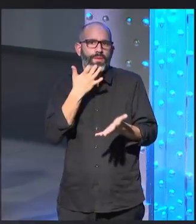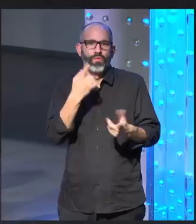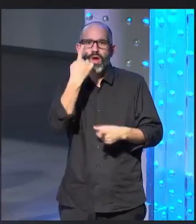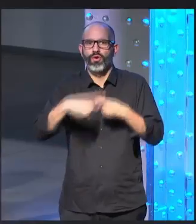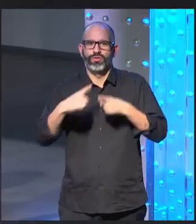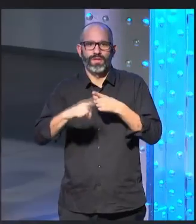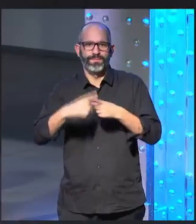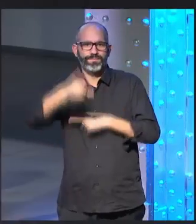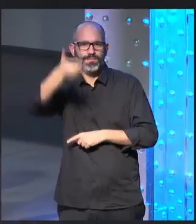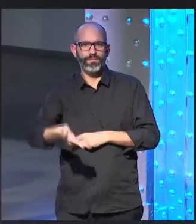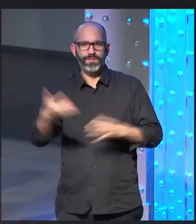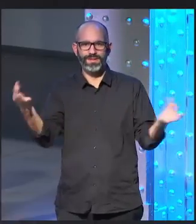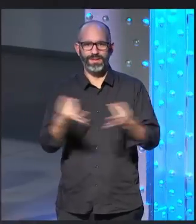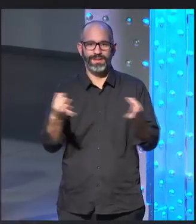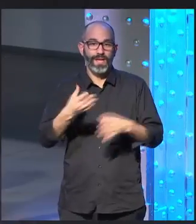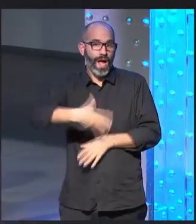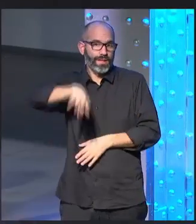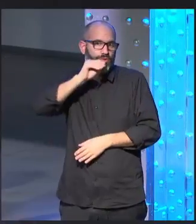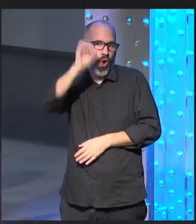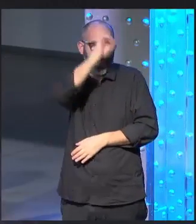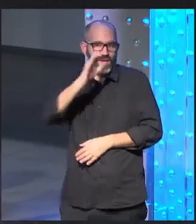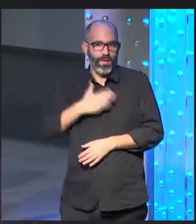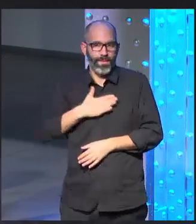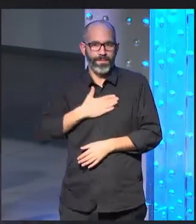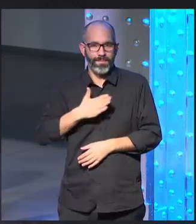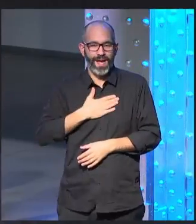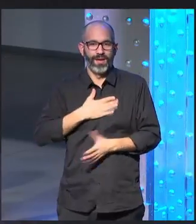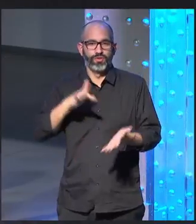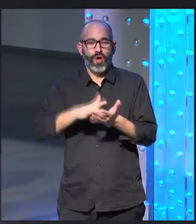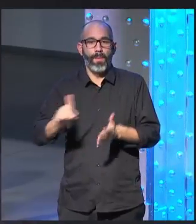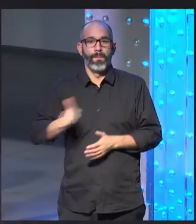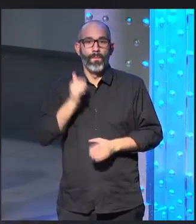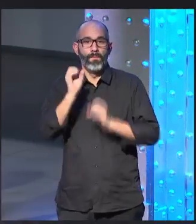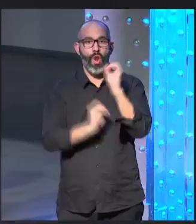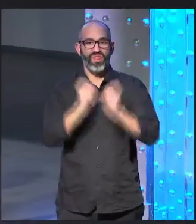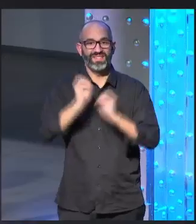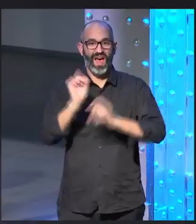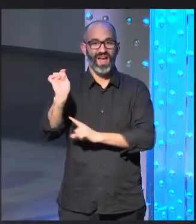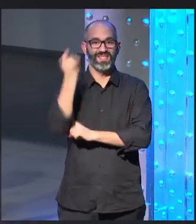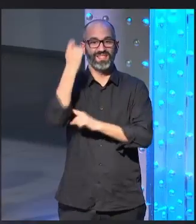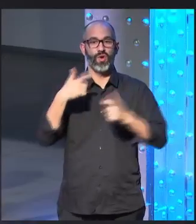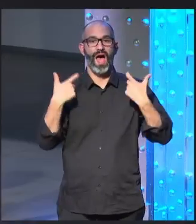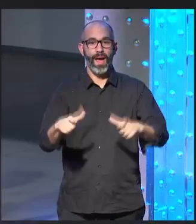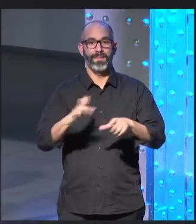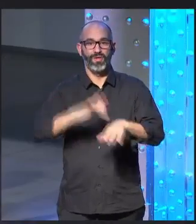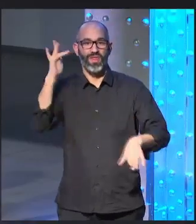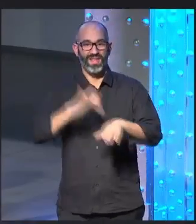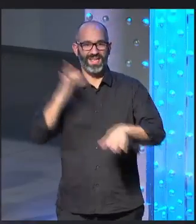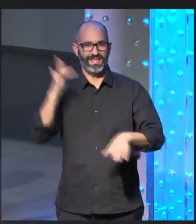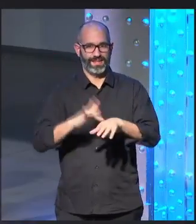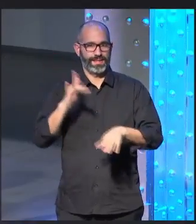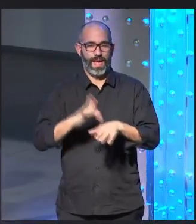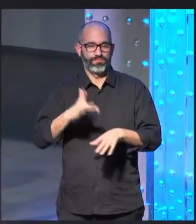de ellas fundamentales, entiendo yo para mí, que es que la probabilidad del éxito en el ámbito digital es